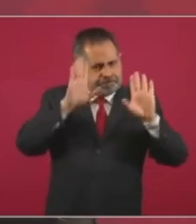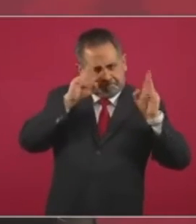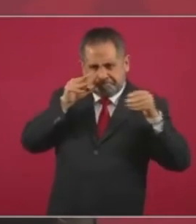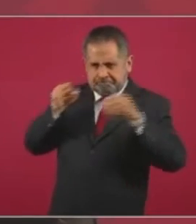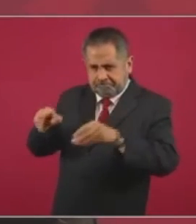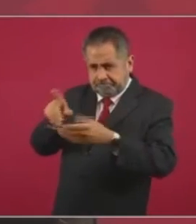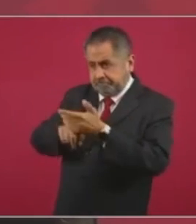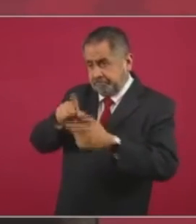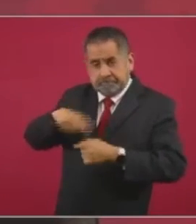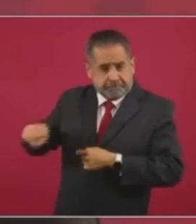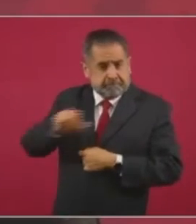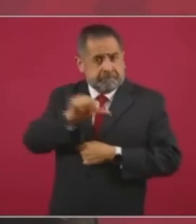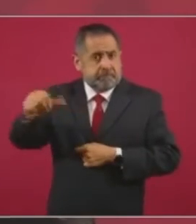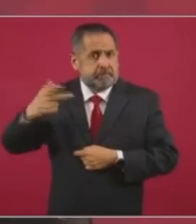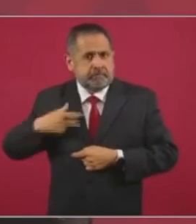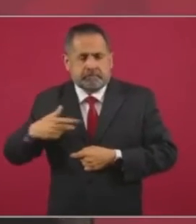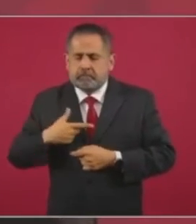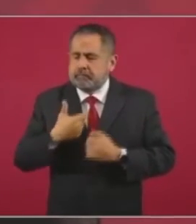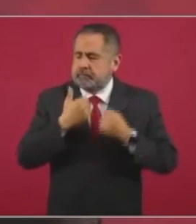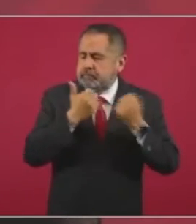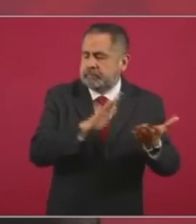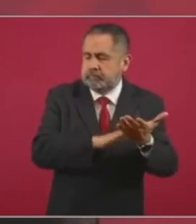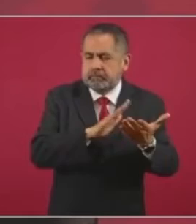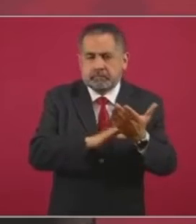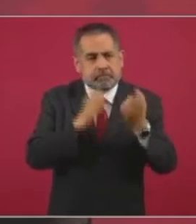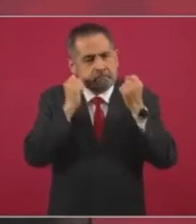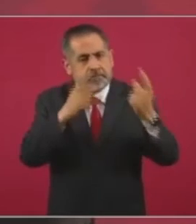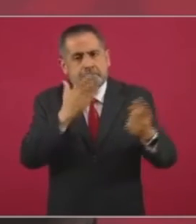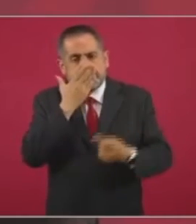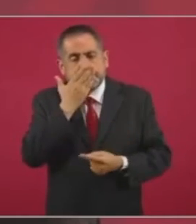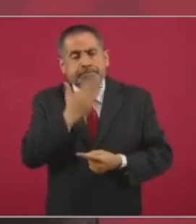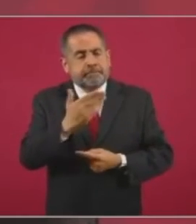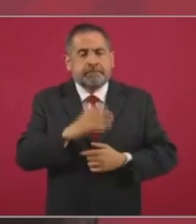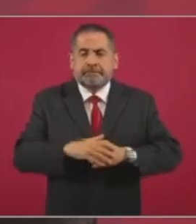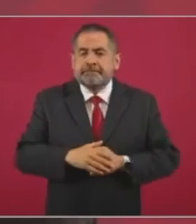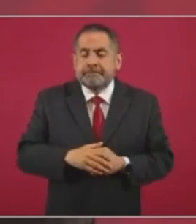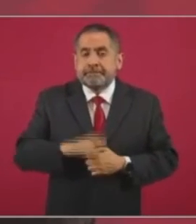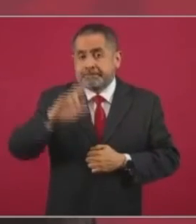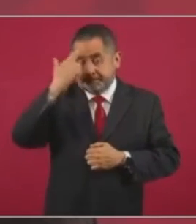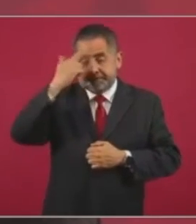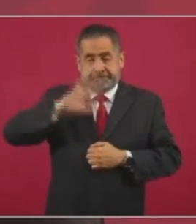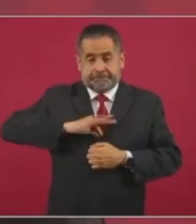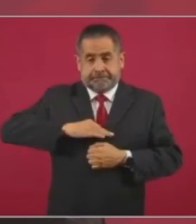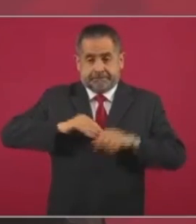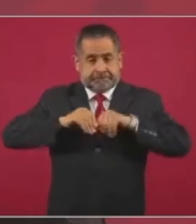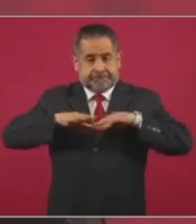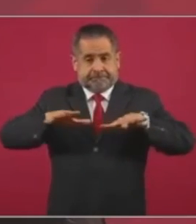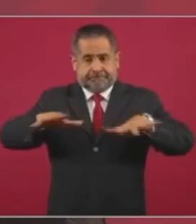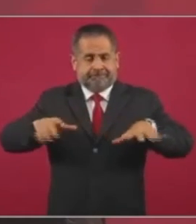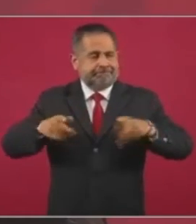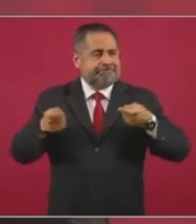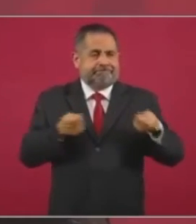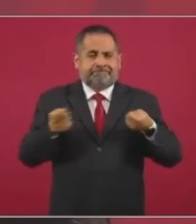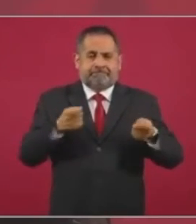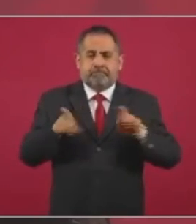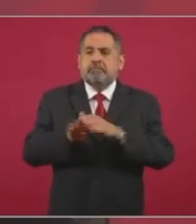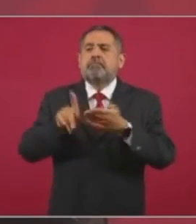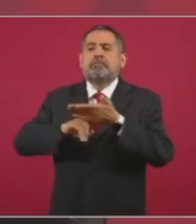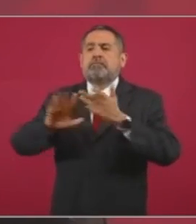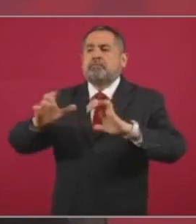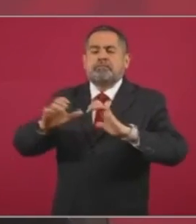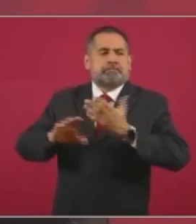bienestar de las personas, de las comunidades. Recordemos que las epidemias se controlan desde la